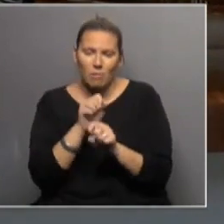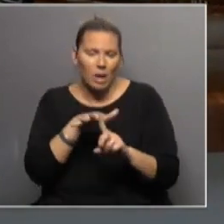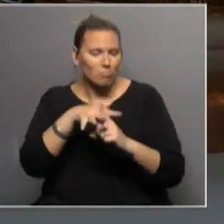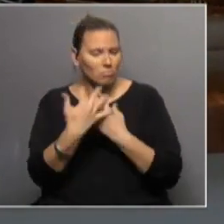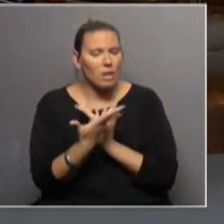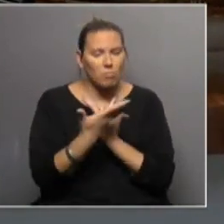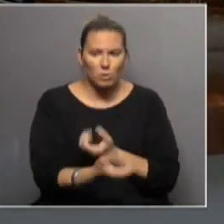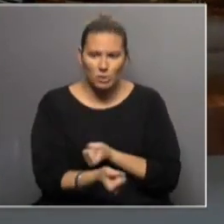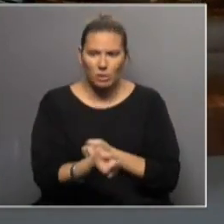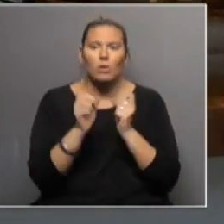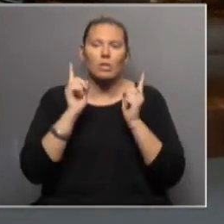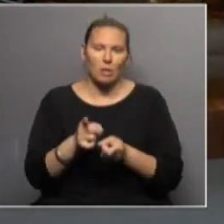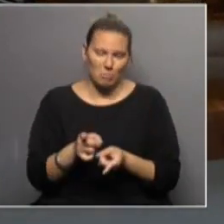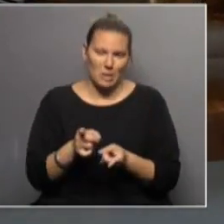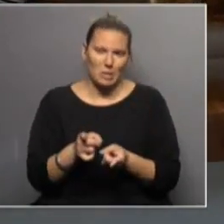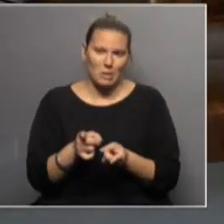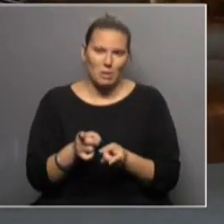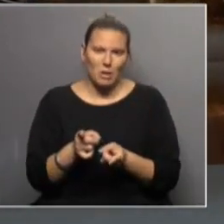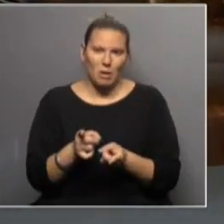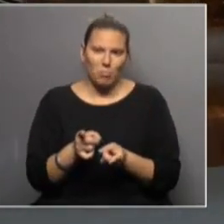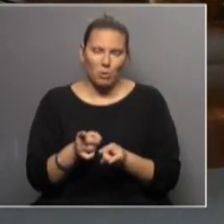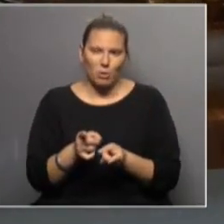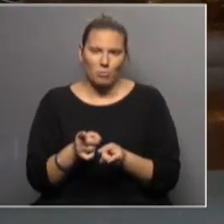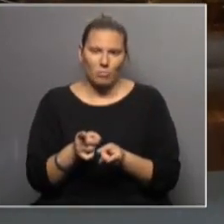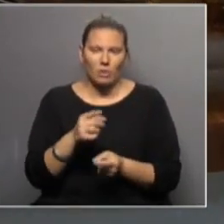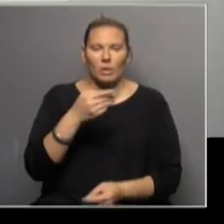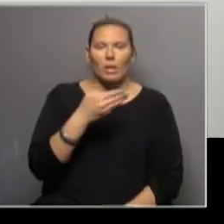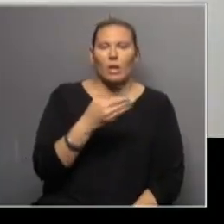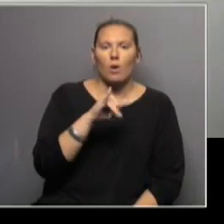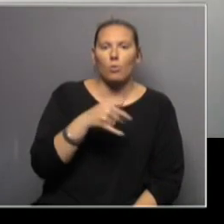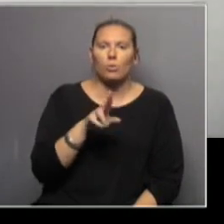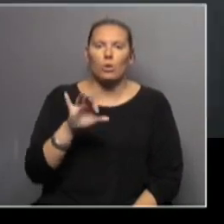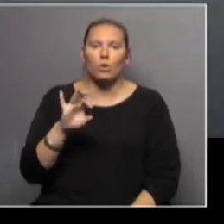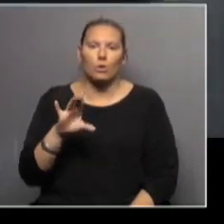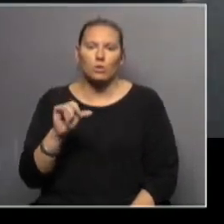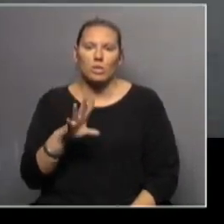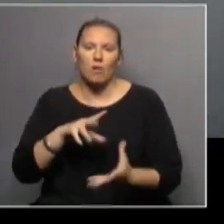y obviamente por el talento de Julio y de Rocío.